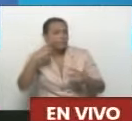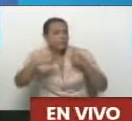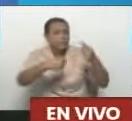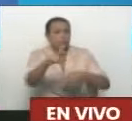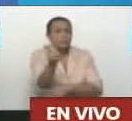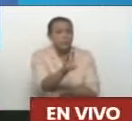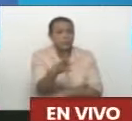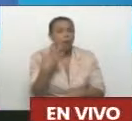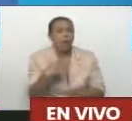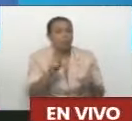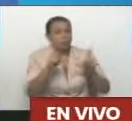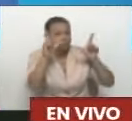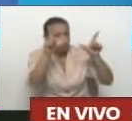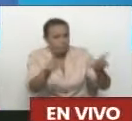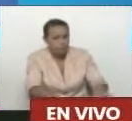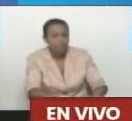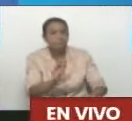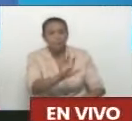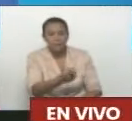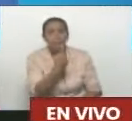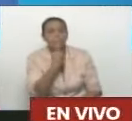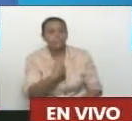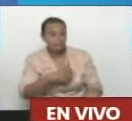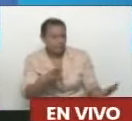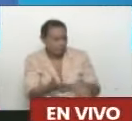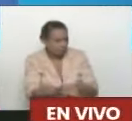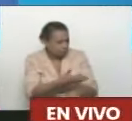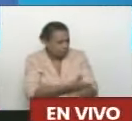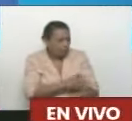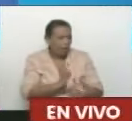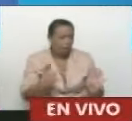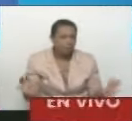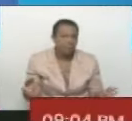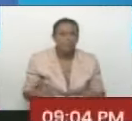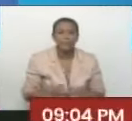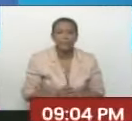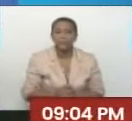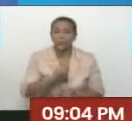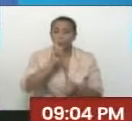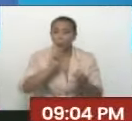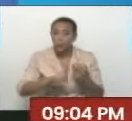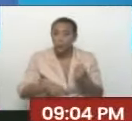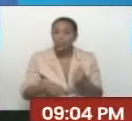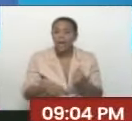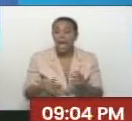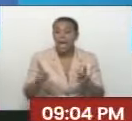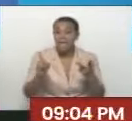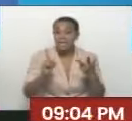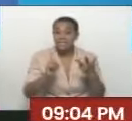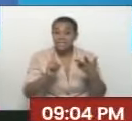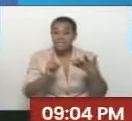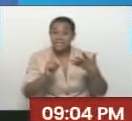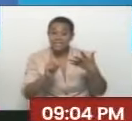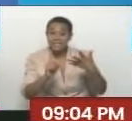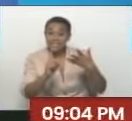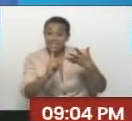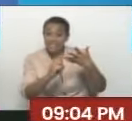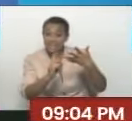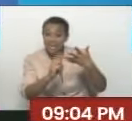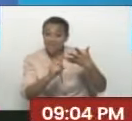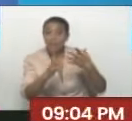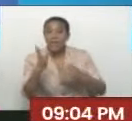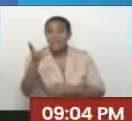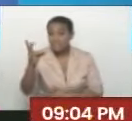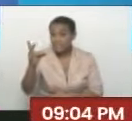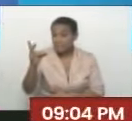tradición venezolana, me tubió Yelitze también. Y en séptimo lugar, no me